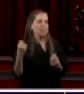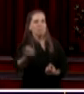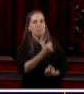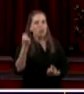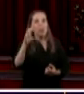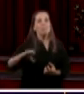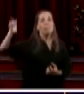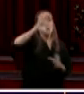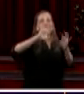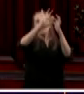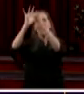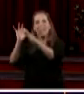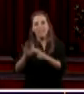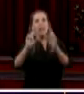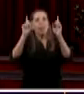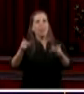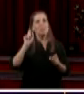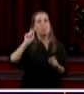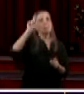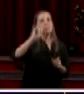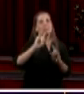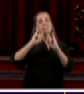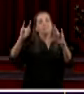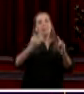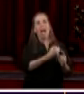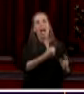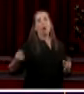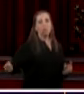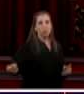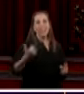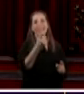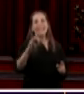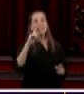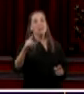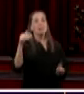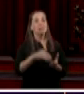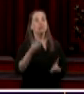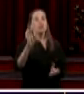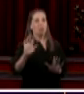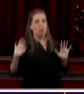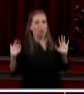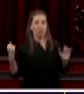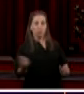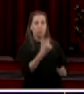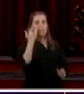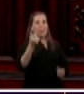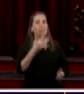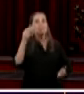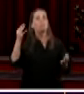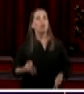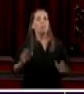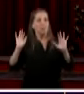responsabilidades sobre educación más responsabilidades sobre infraestructura Bueno sería paradójico que al mismo tiempo le diga y además hay menos Vita para